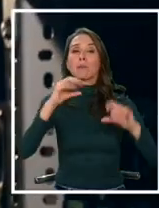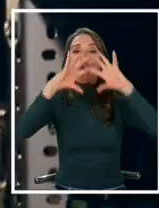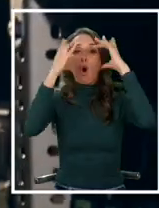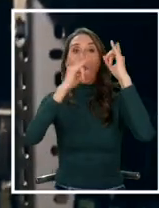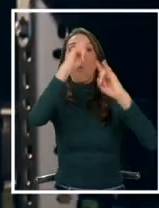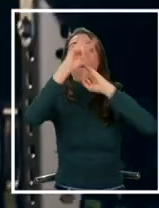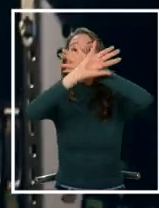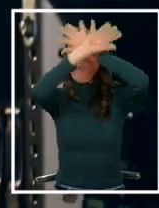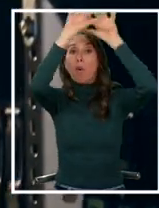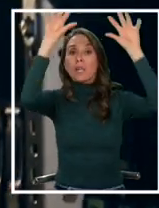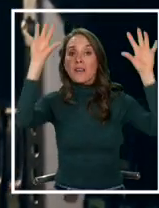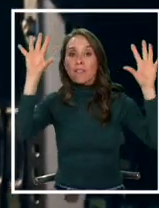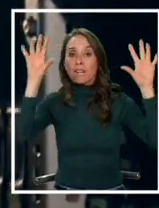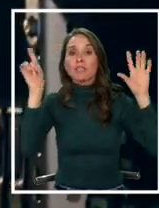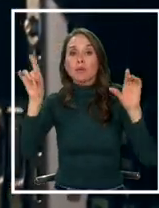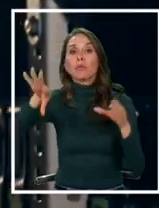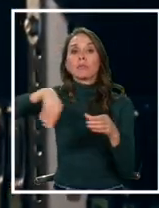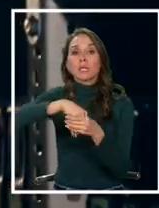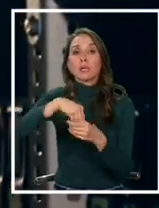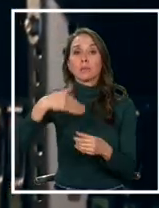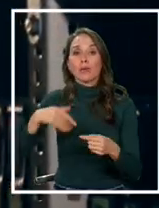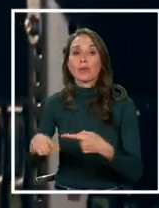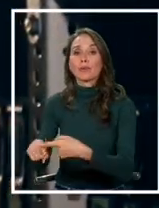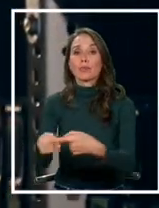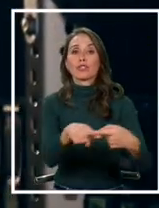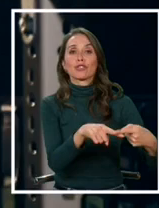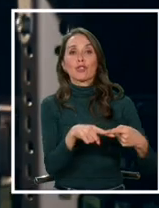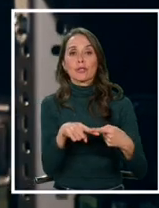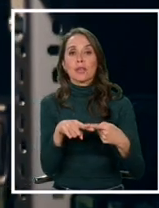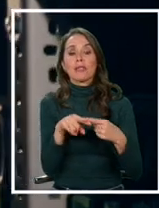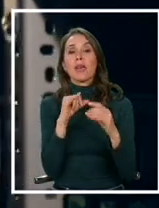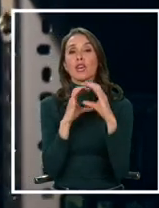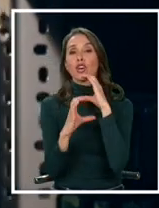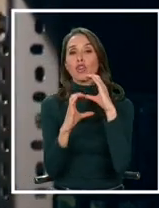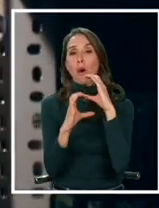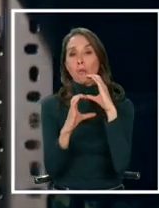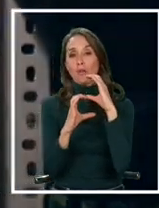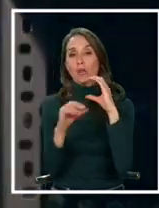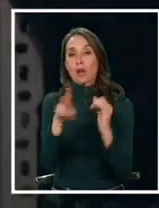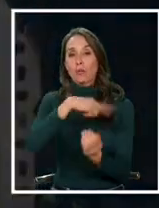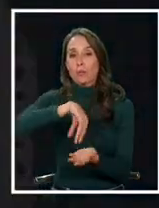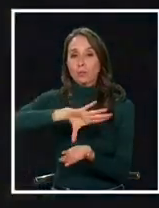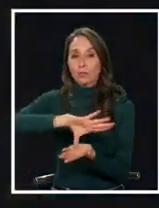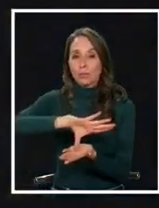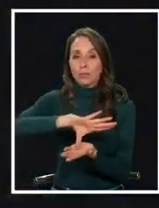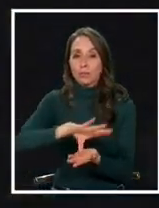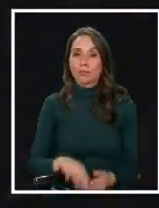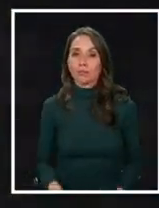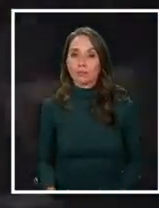universo ha sido parte fundamental de la sociedad y de las comunicaciones en nuestro